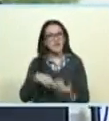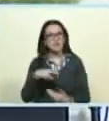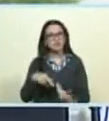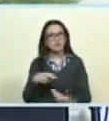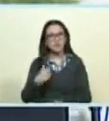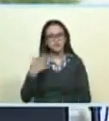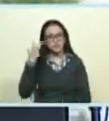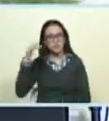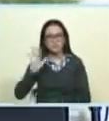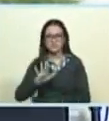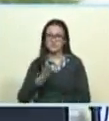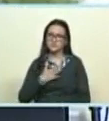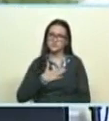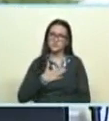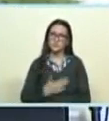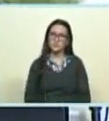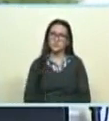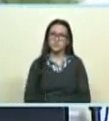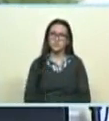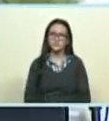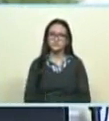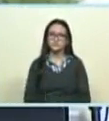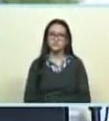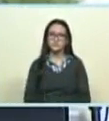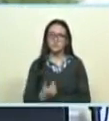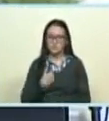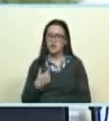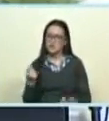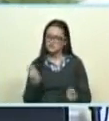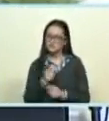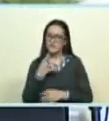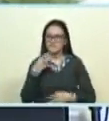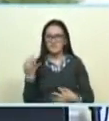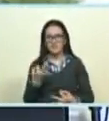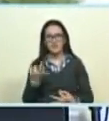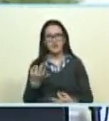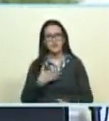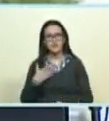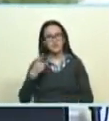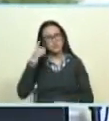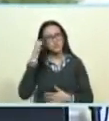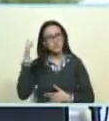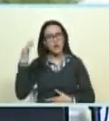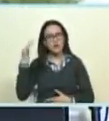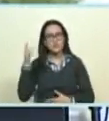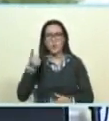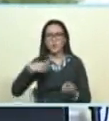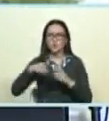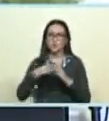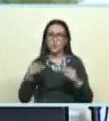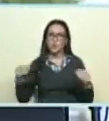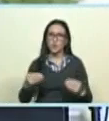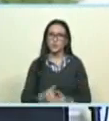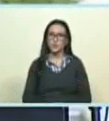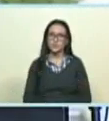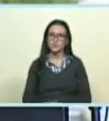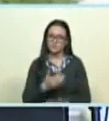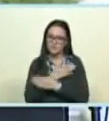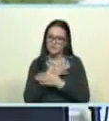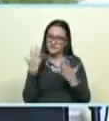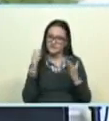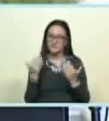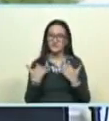mi sueño. Y yo quiero que lo hagamos realidad. Sé que es el sueño de todos. Así que los